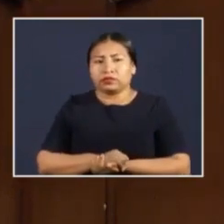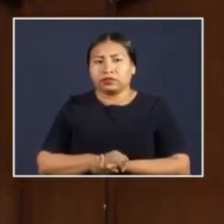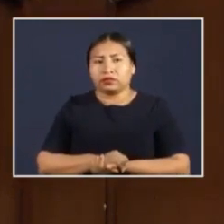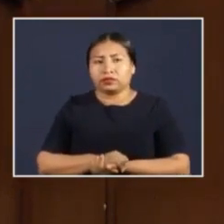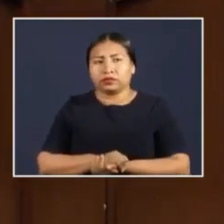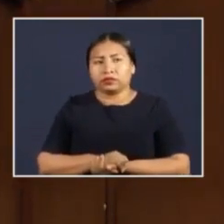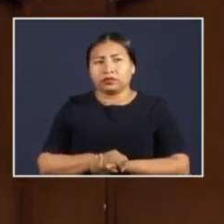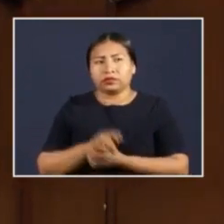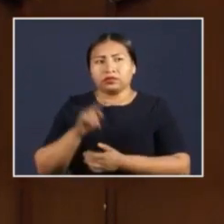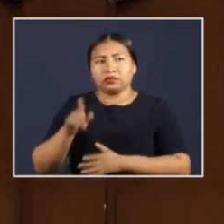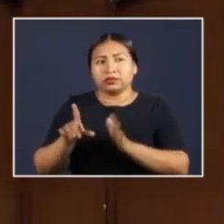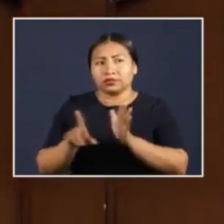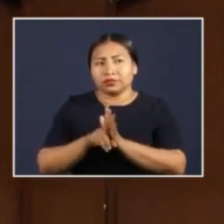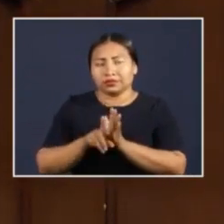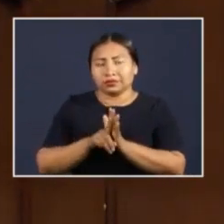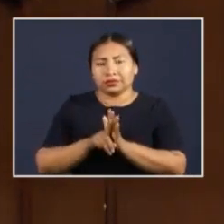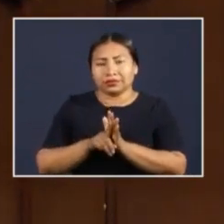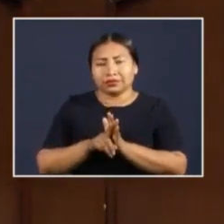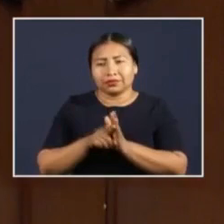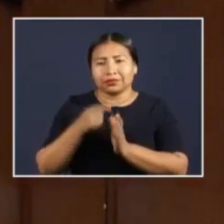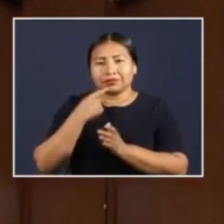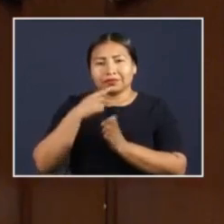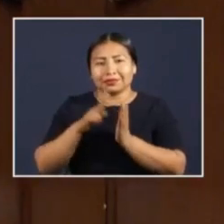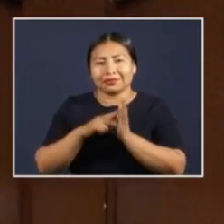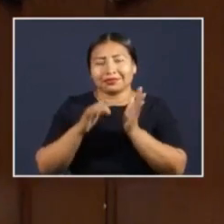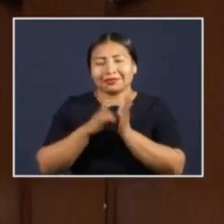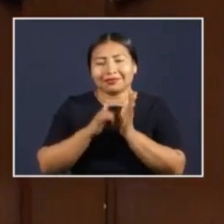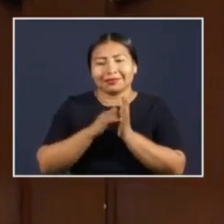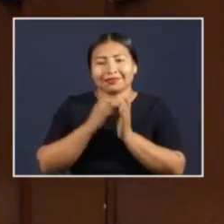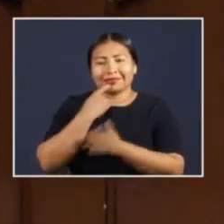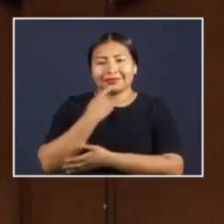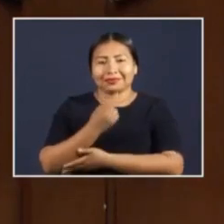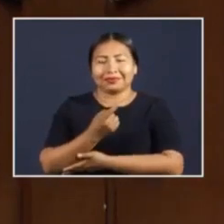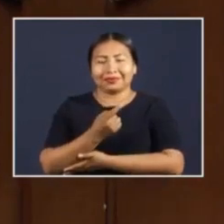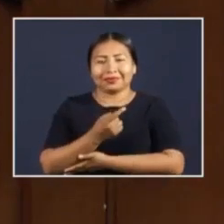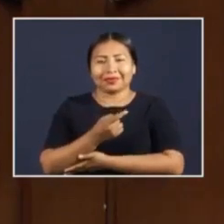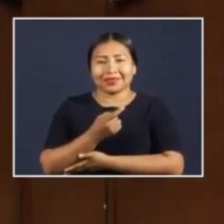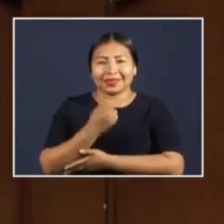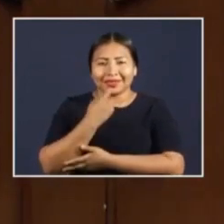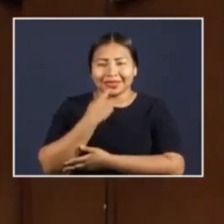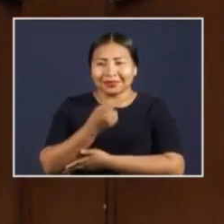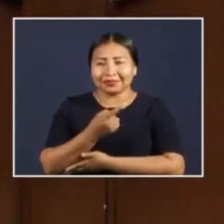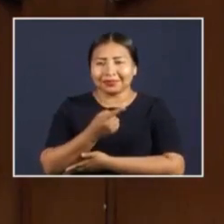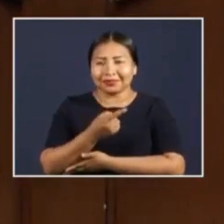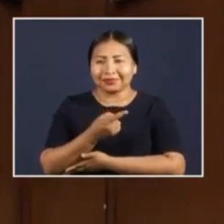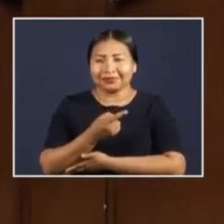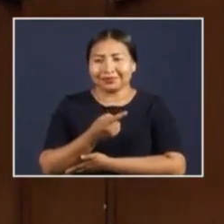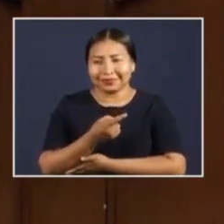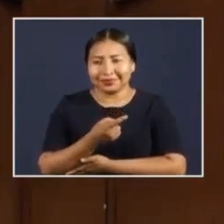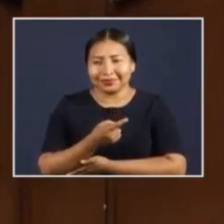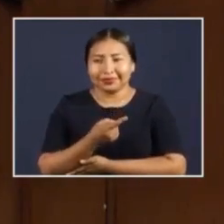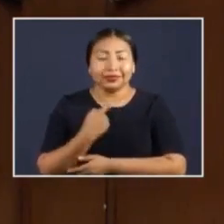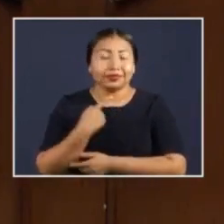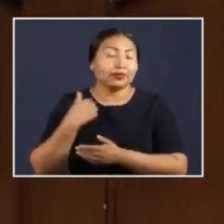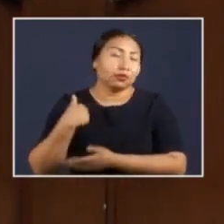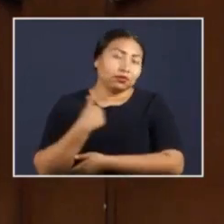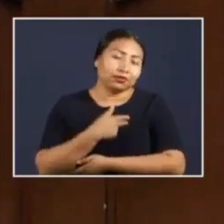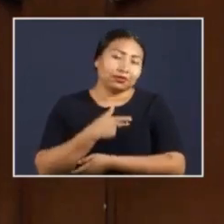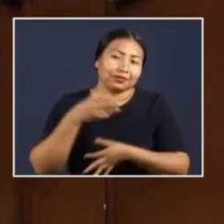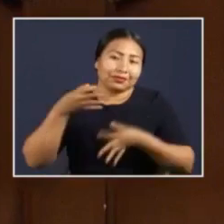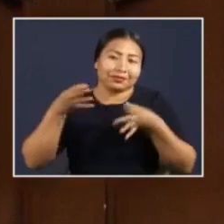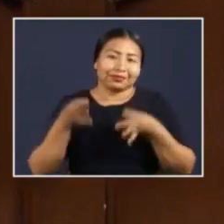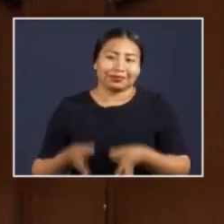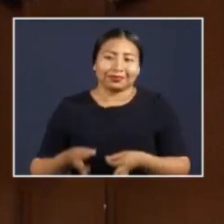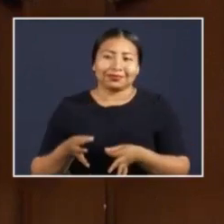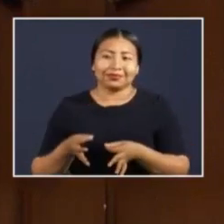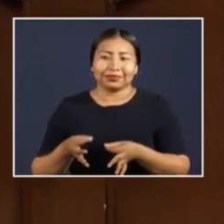esta ley este proyecto que proponemos a ustedes a esta asamblea estamos seguros que